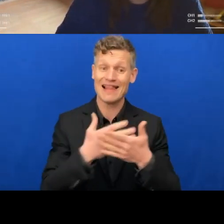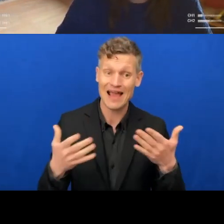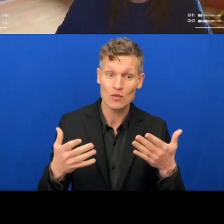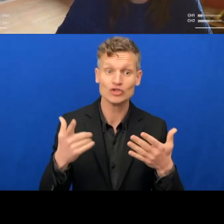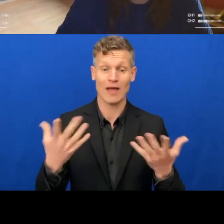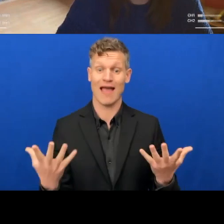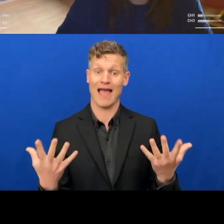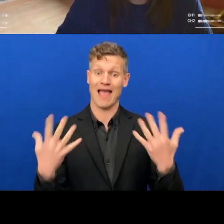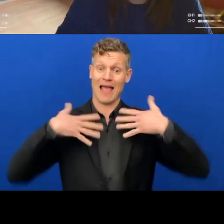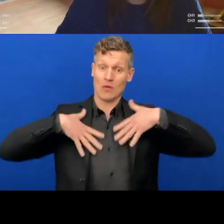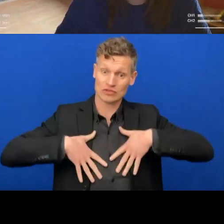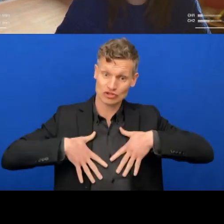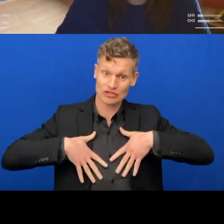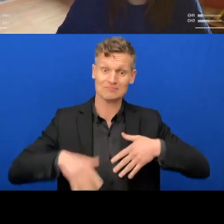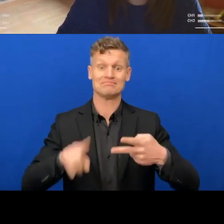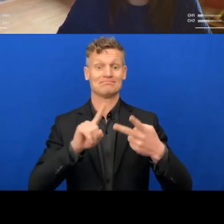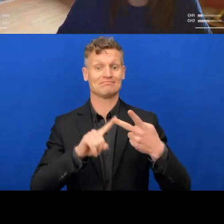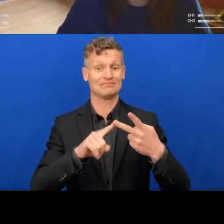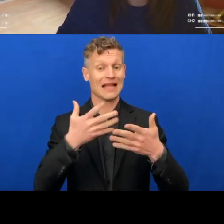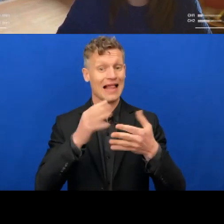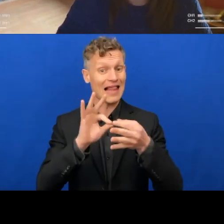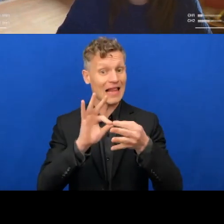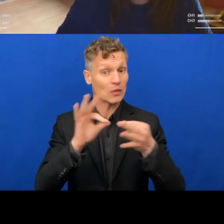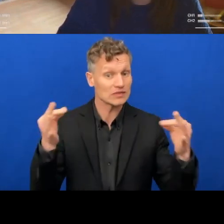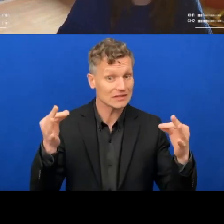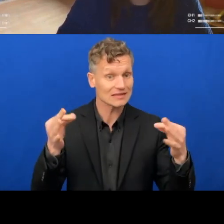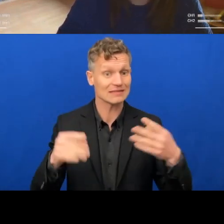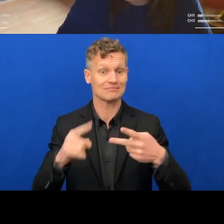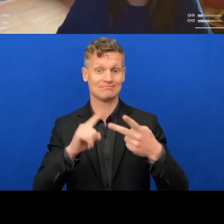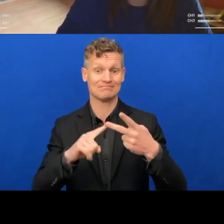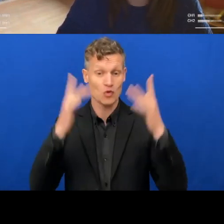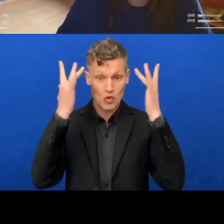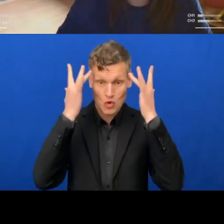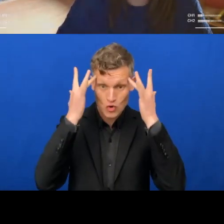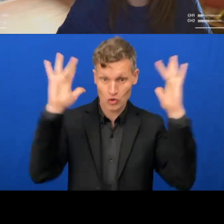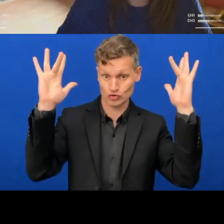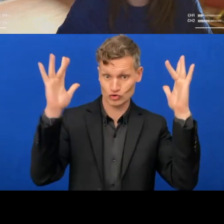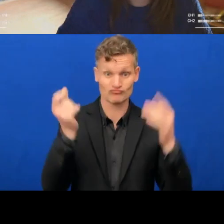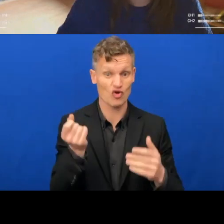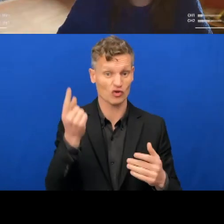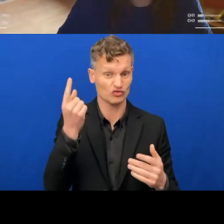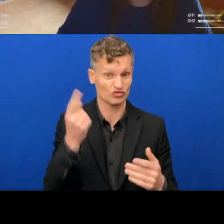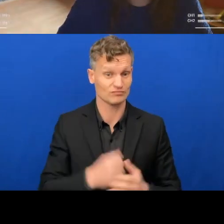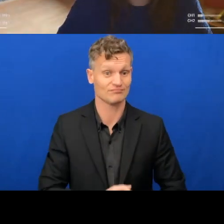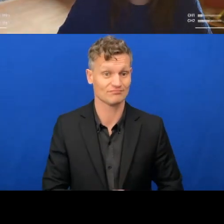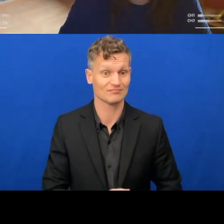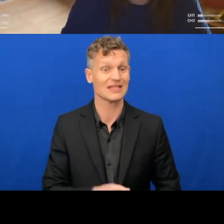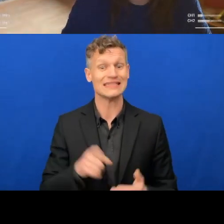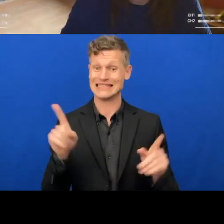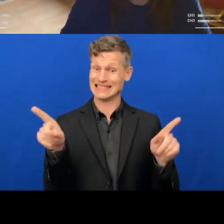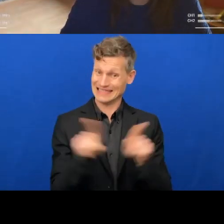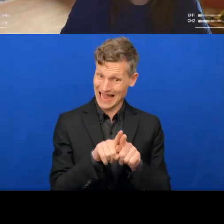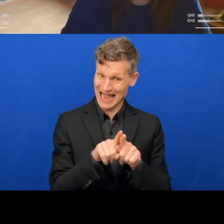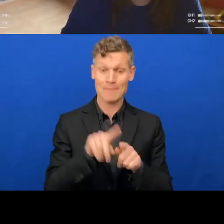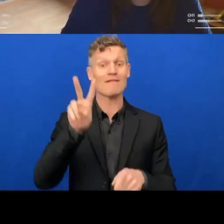y cultura. Y la idea es que lo mismo aplicara para la lengua de signos flamenca y con la